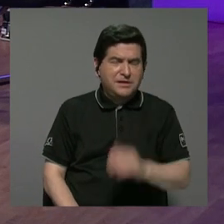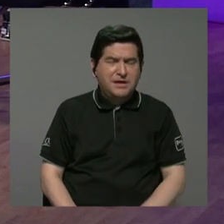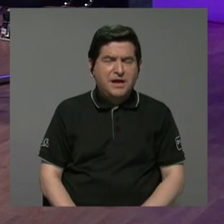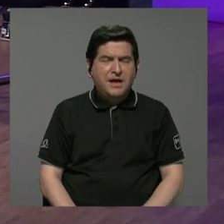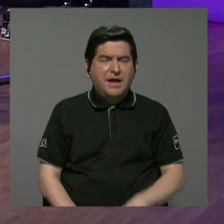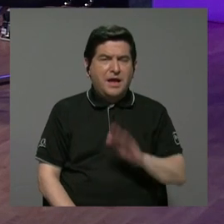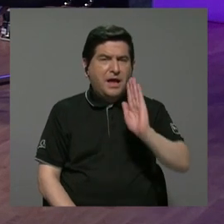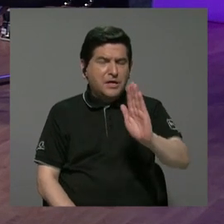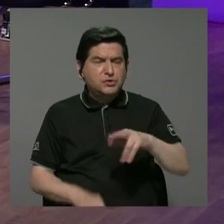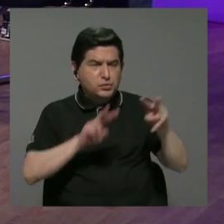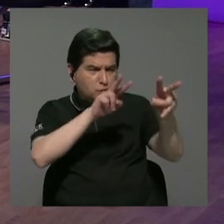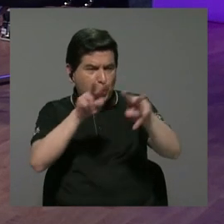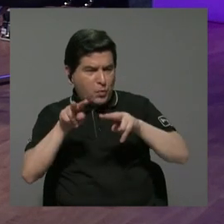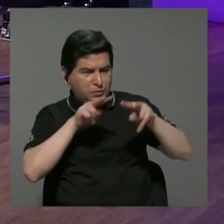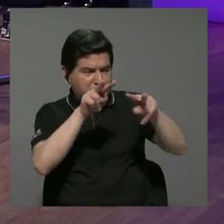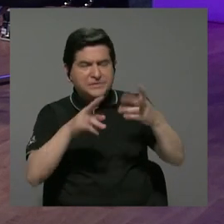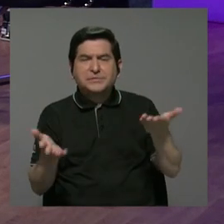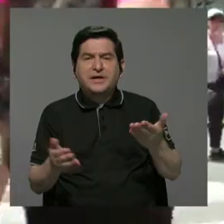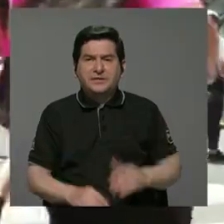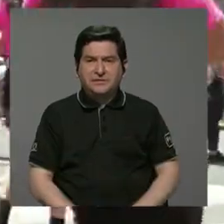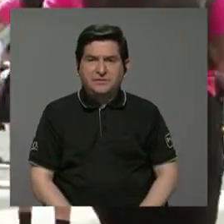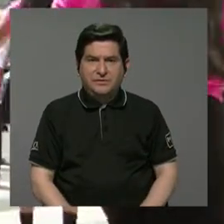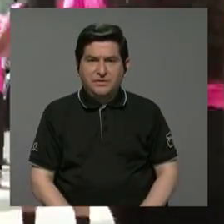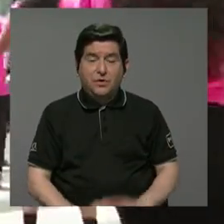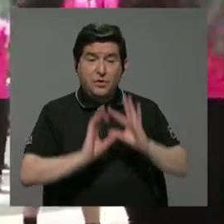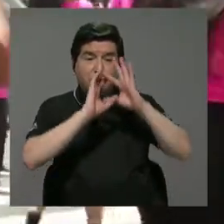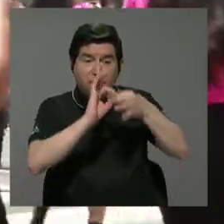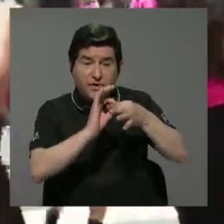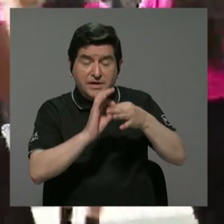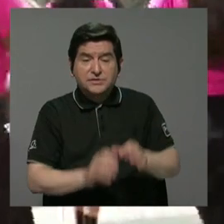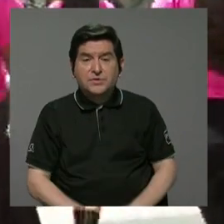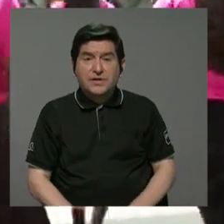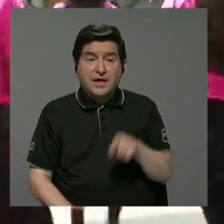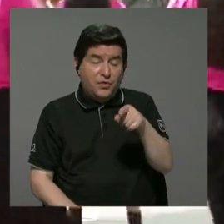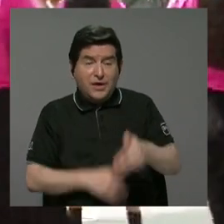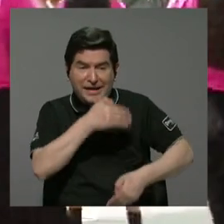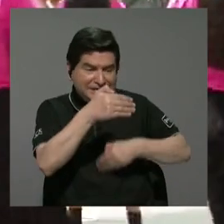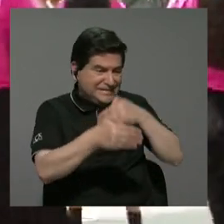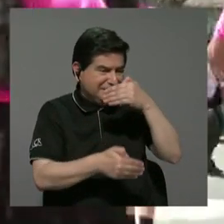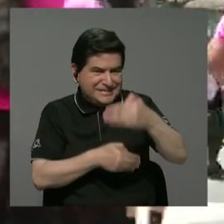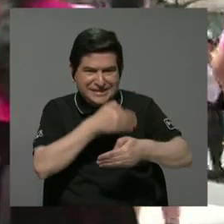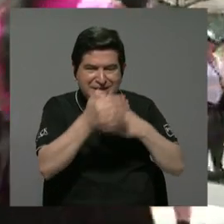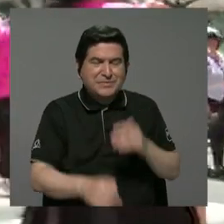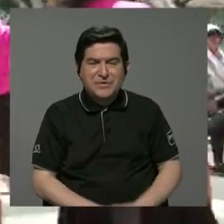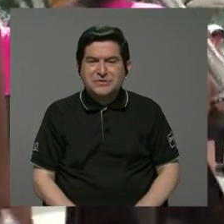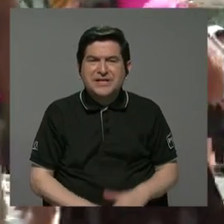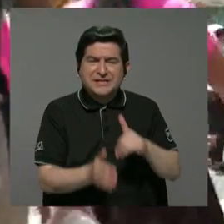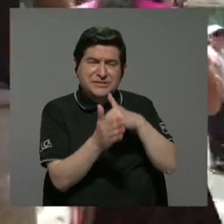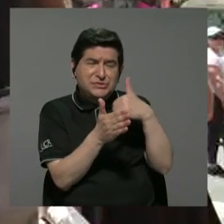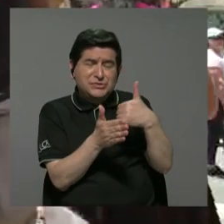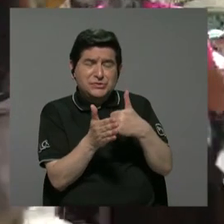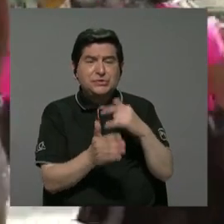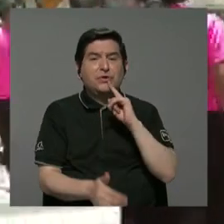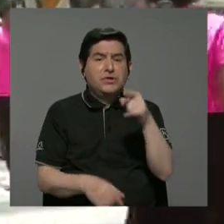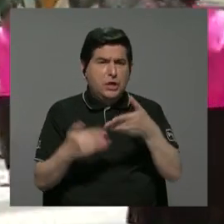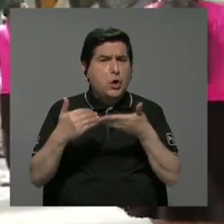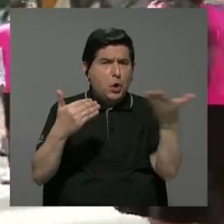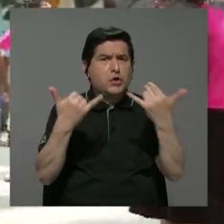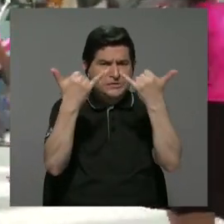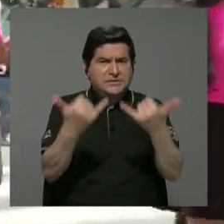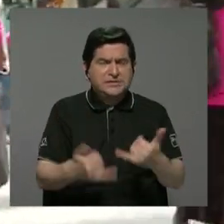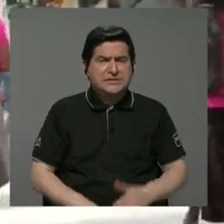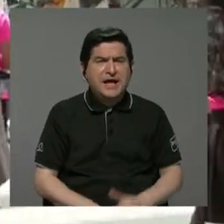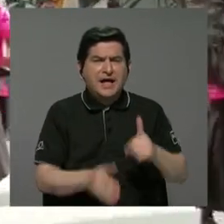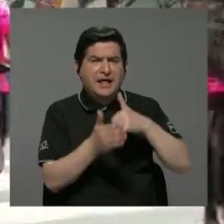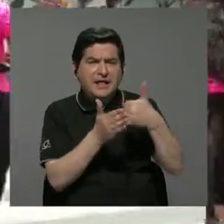OBNA, ¿verdad?, con respecto a cómo esta ruta de debilitamiento, bueno, ya dijiste algunas cosas, de